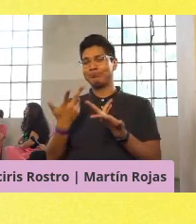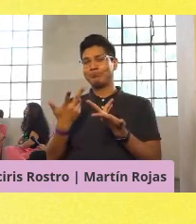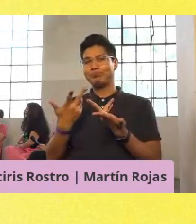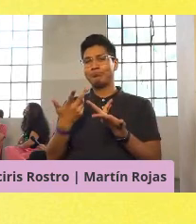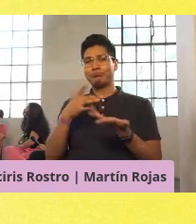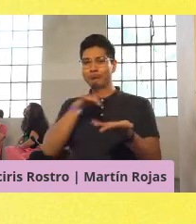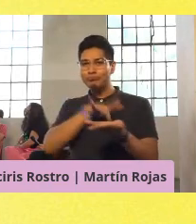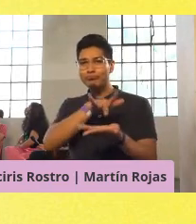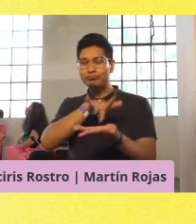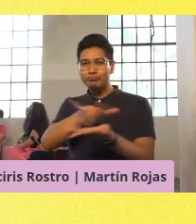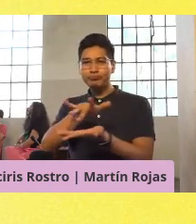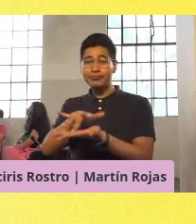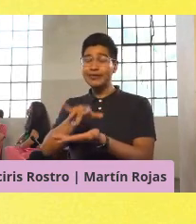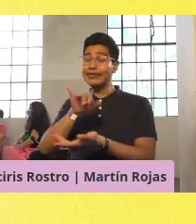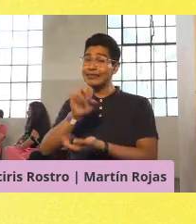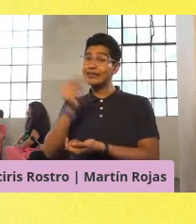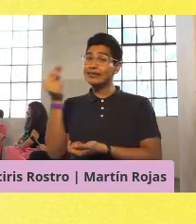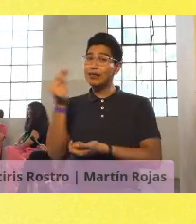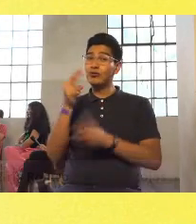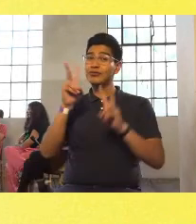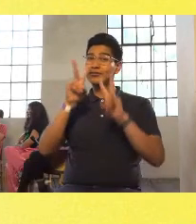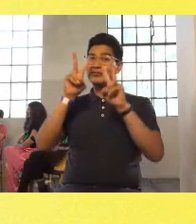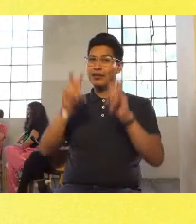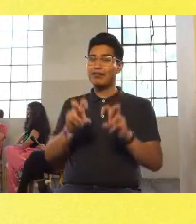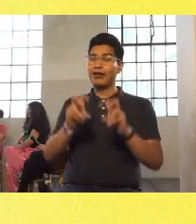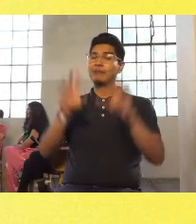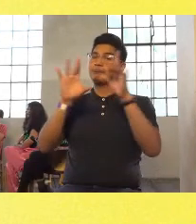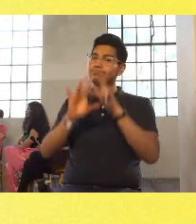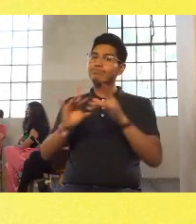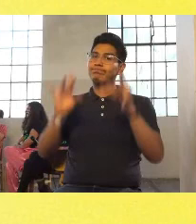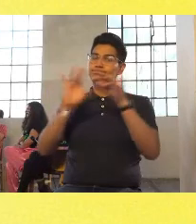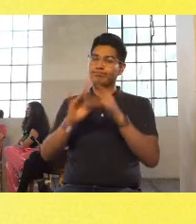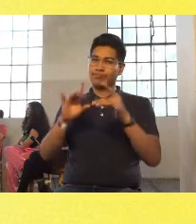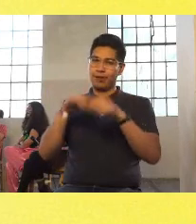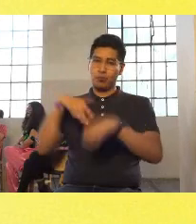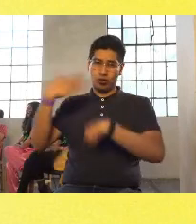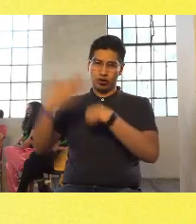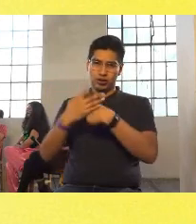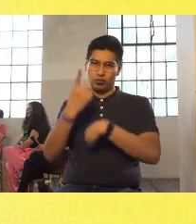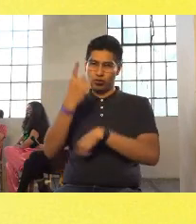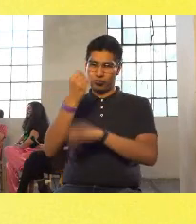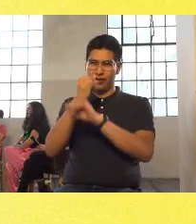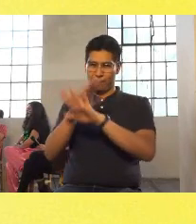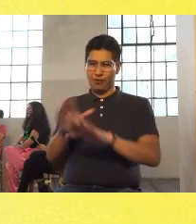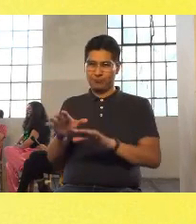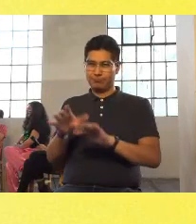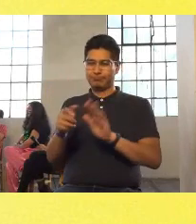creo que como que esos temas los tenemos muy en la cabeza, porque va a salir un informe, pero también como a